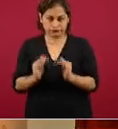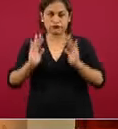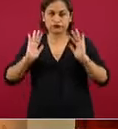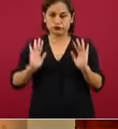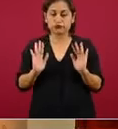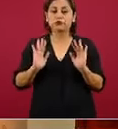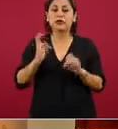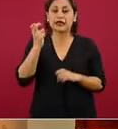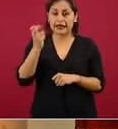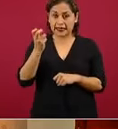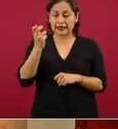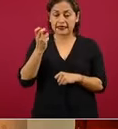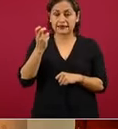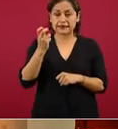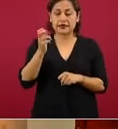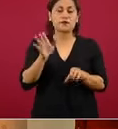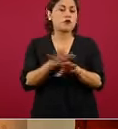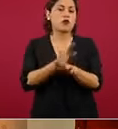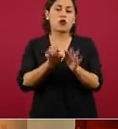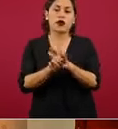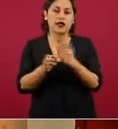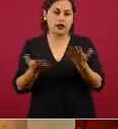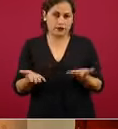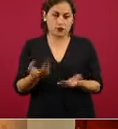las estrategias es cerrar